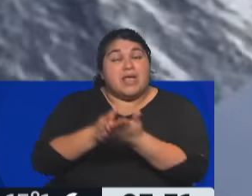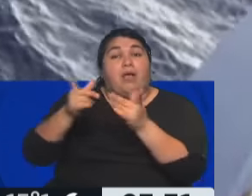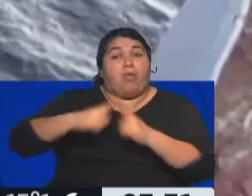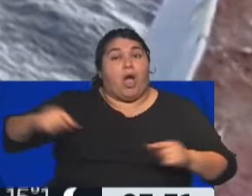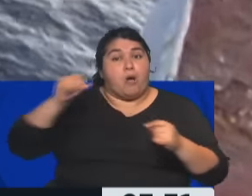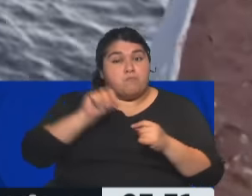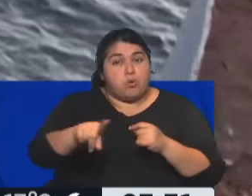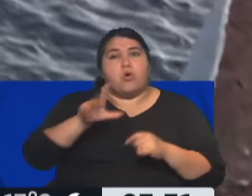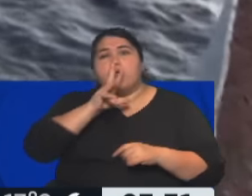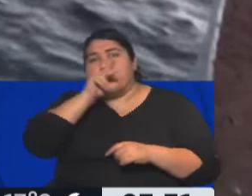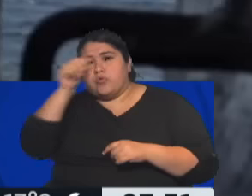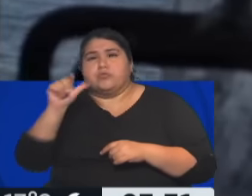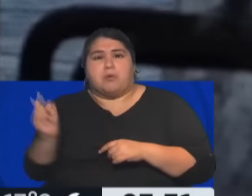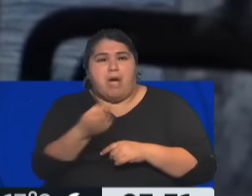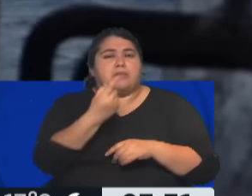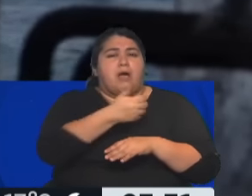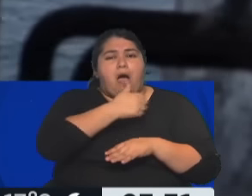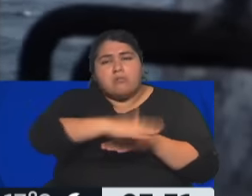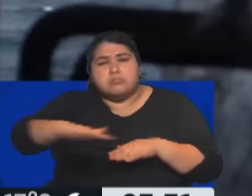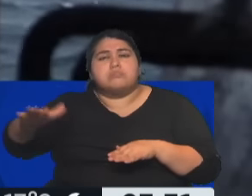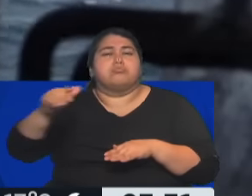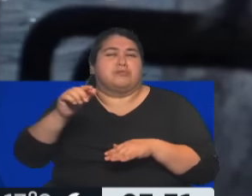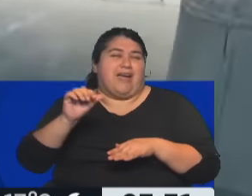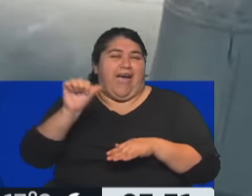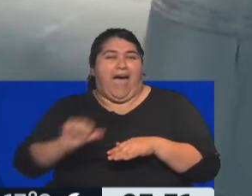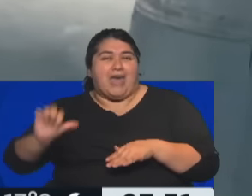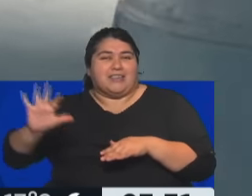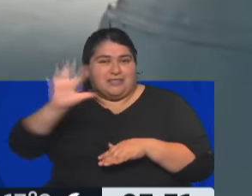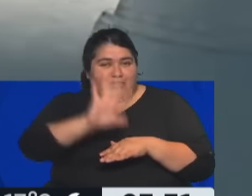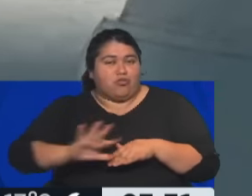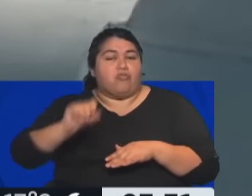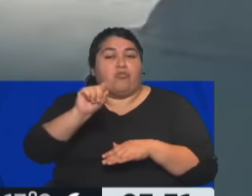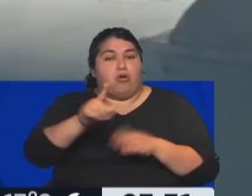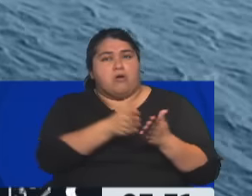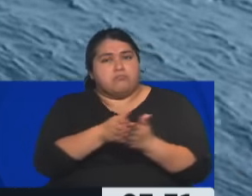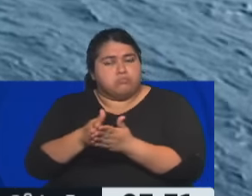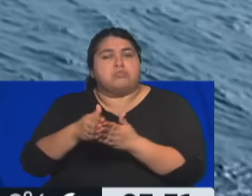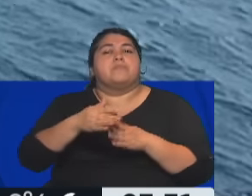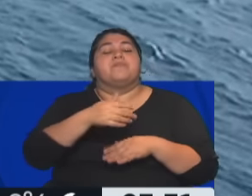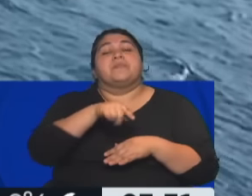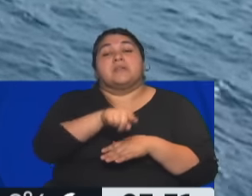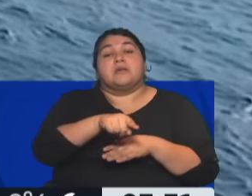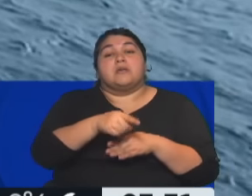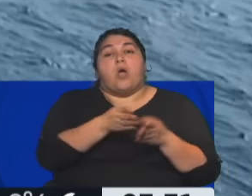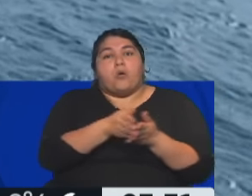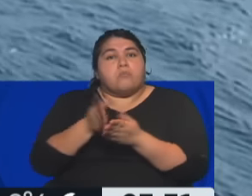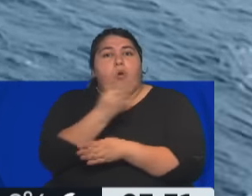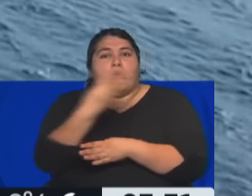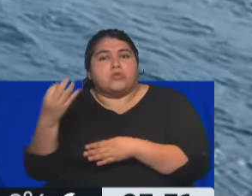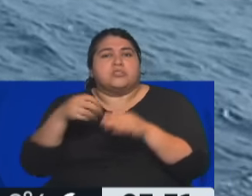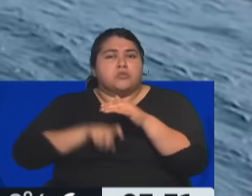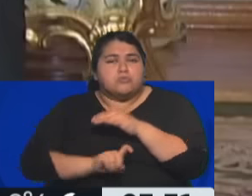rusos también extienden a los océanos Pacífico, Ártico y a los mares Mediterráneo, Caspio y Báltico con más de 400 barcos y